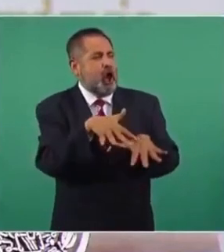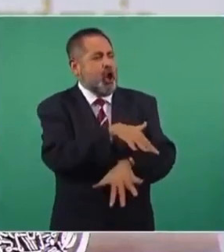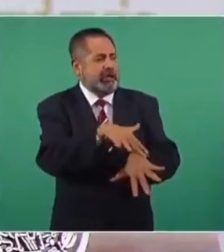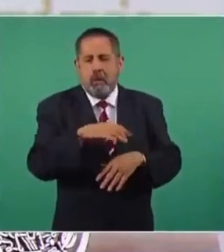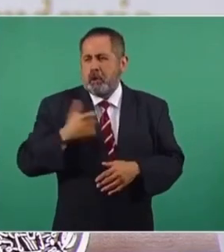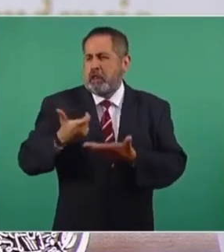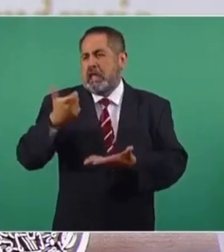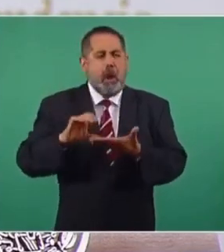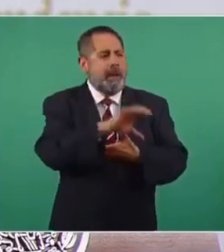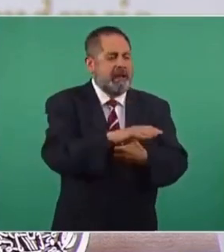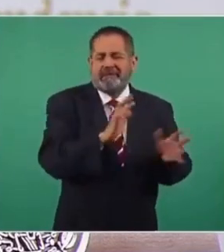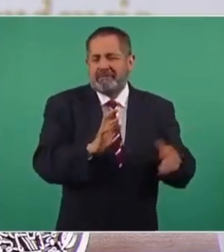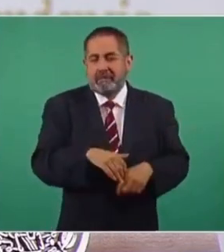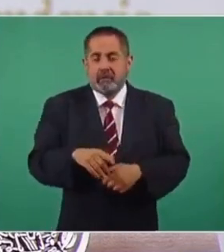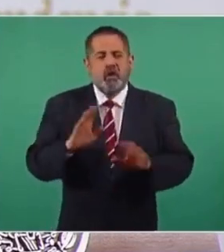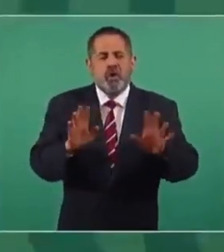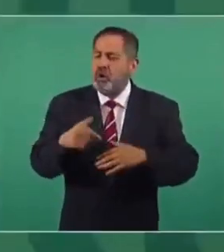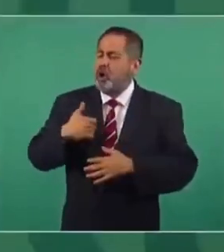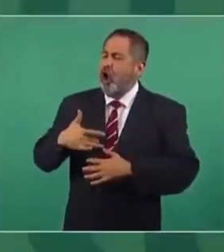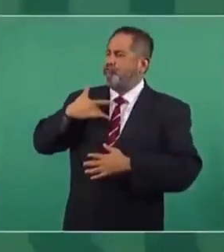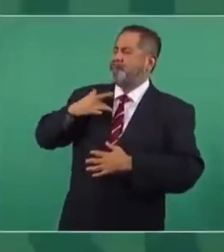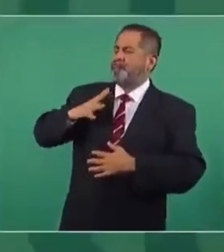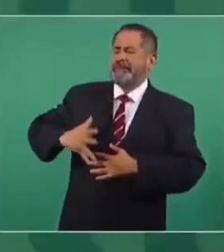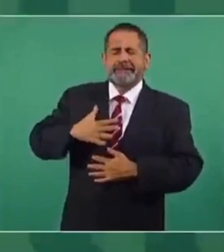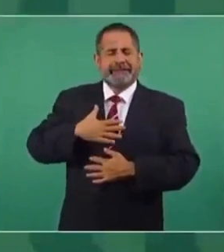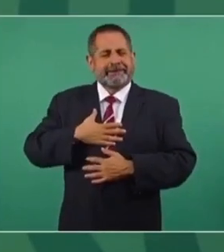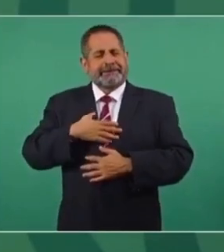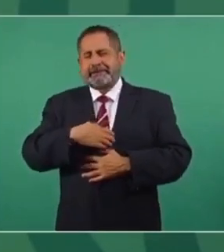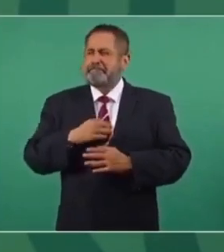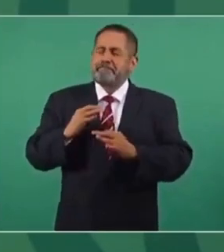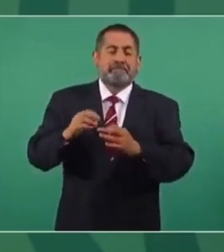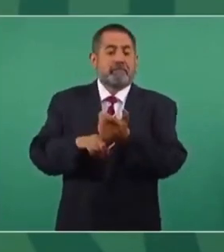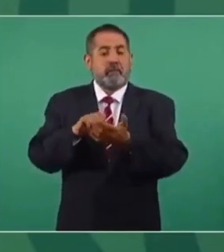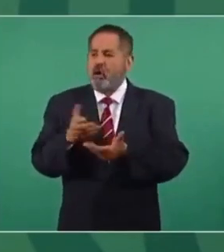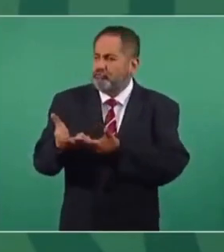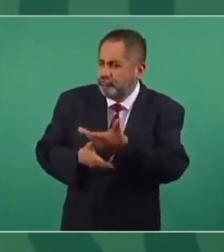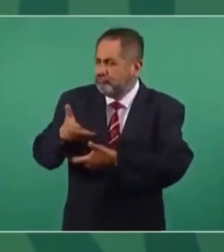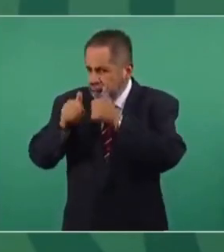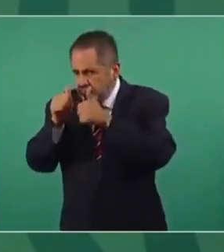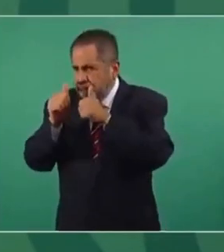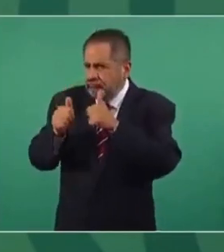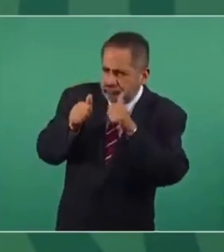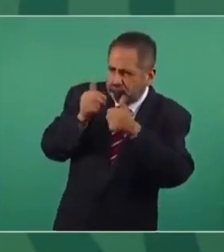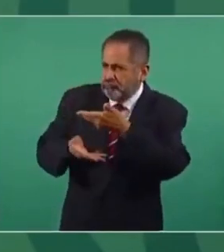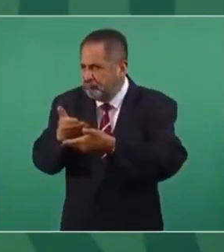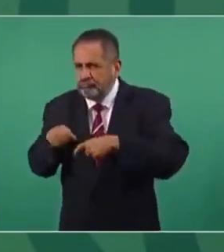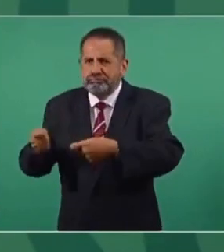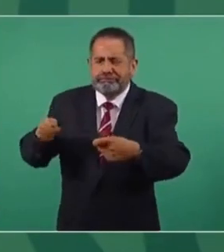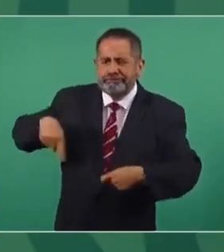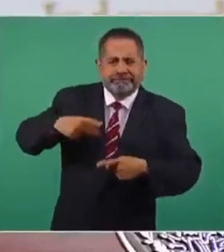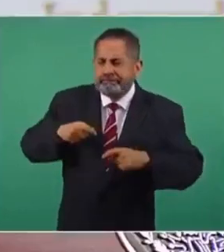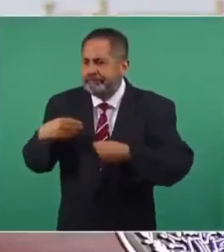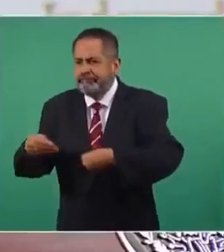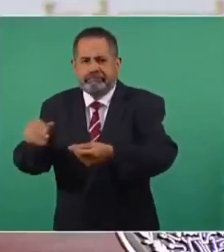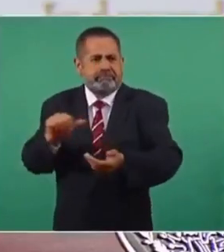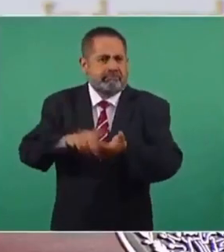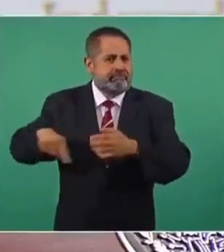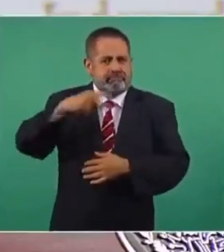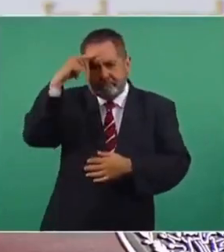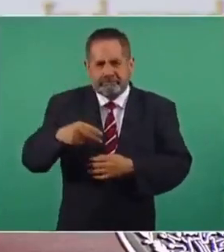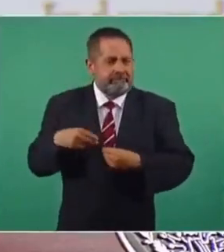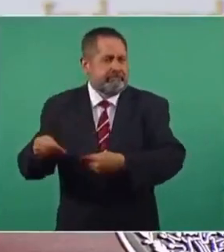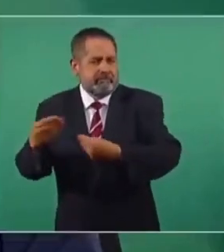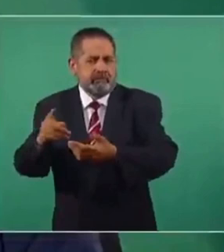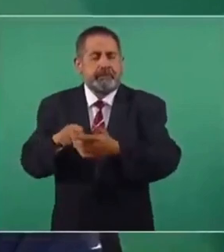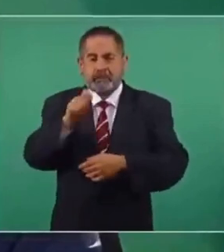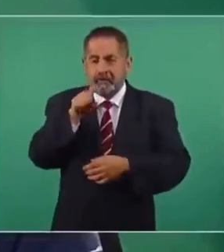con el dinero. Imagínense la gran satisfacción que produce el estar sirviendo a los demás, al prójimo, a los mexicanos